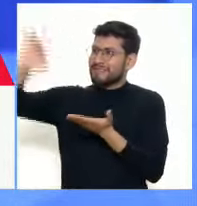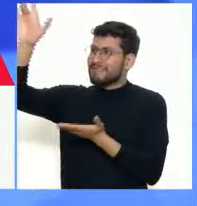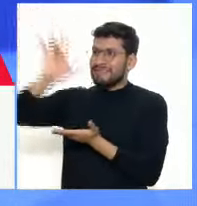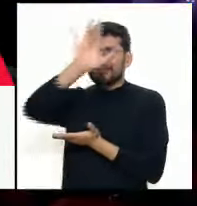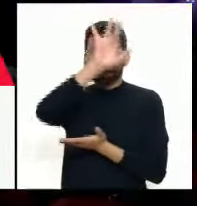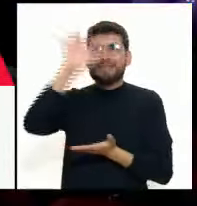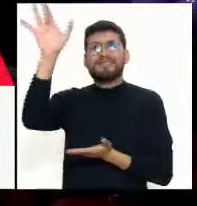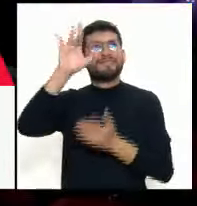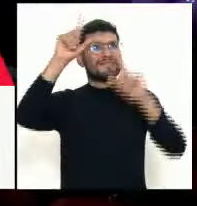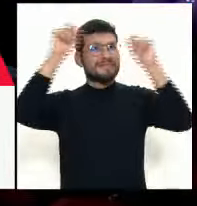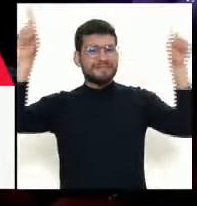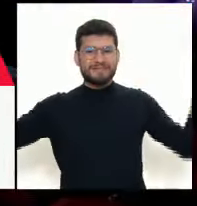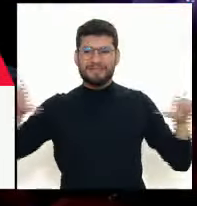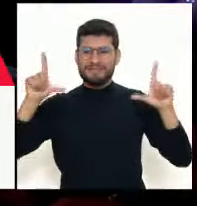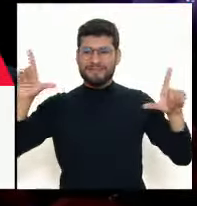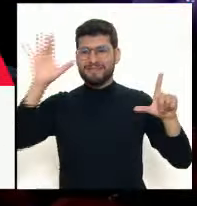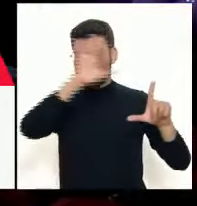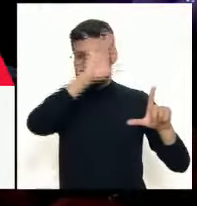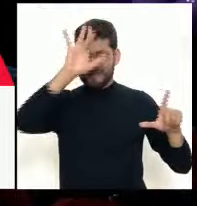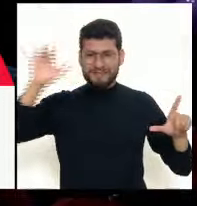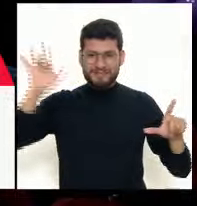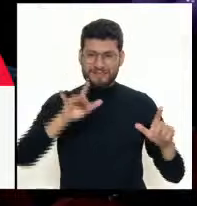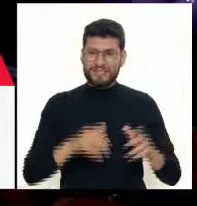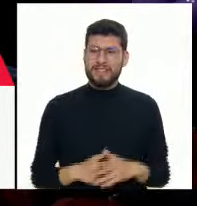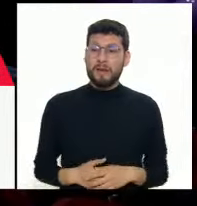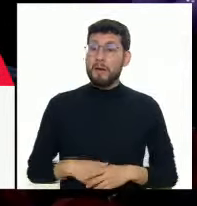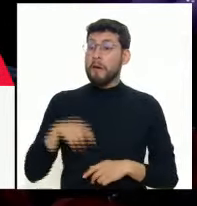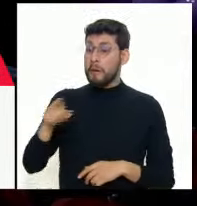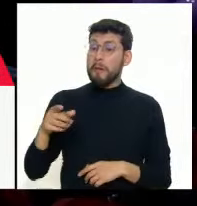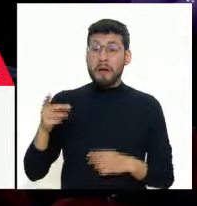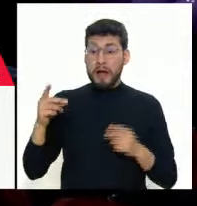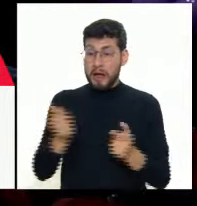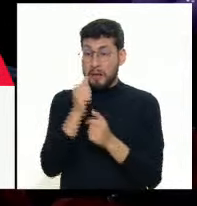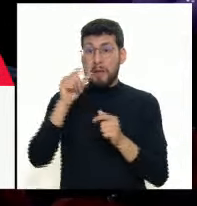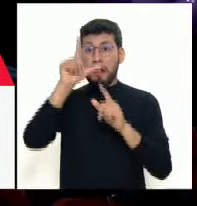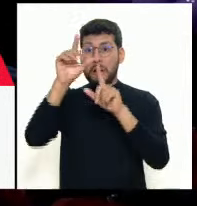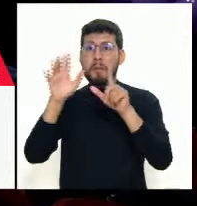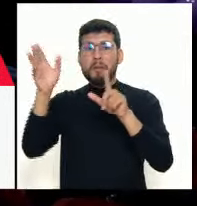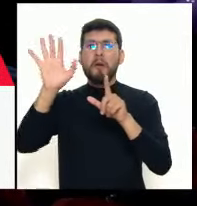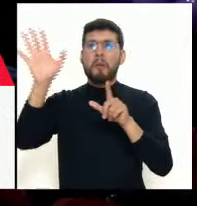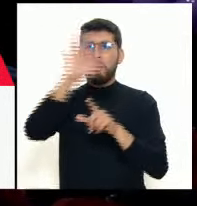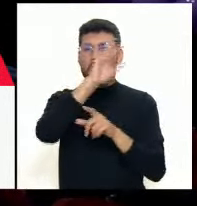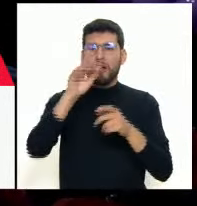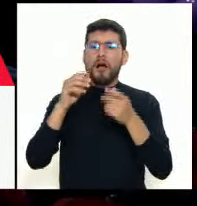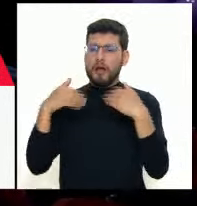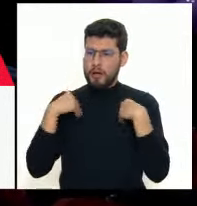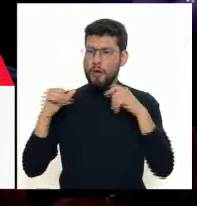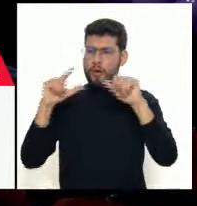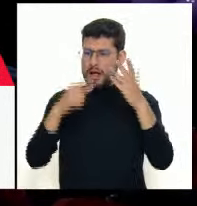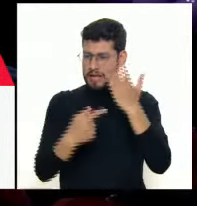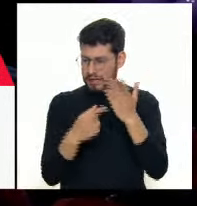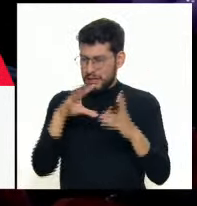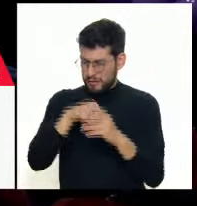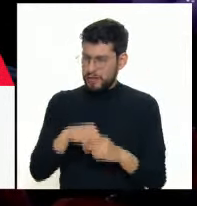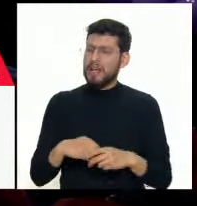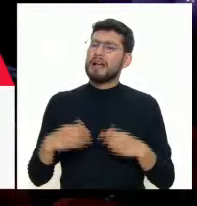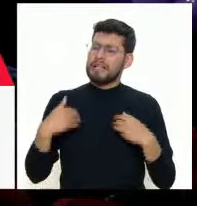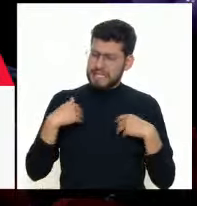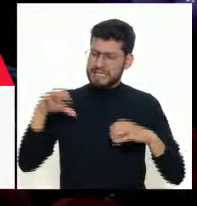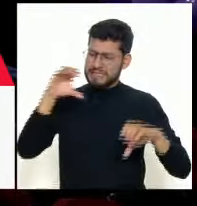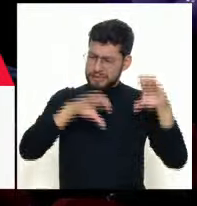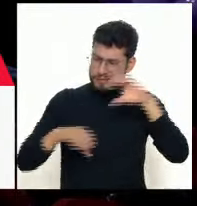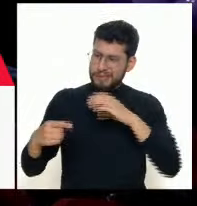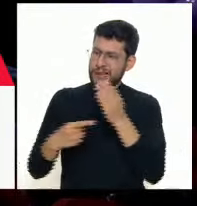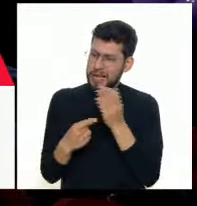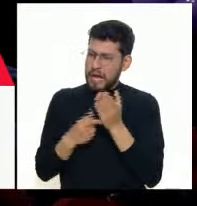todo. Pones una letra y la borras inmediatamente y vienen los programas. Tenemos que poner la ciencia y